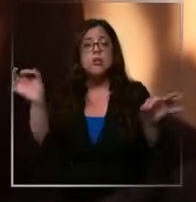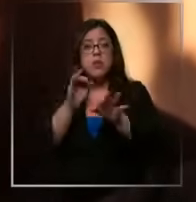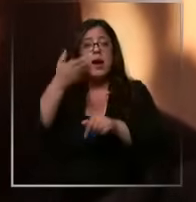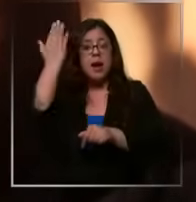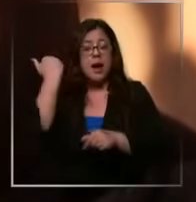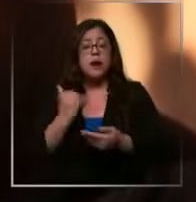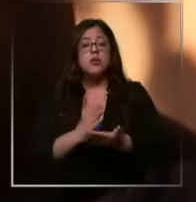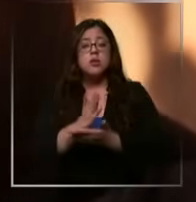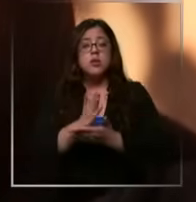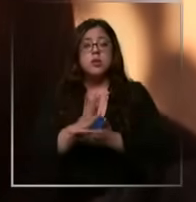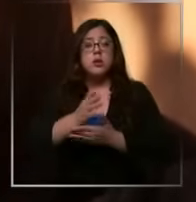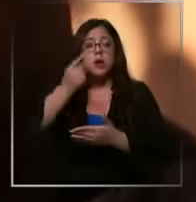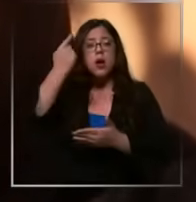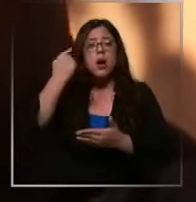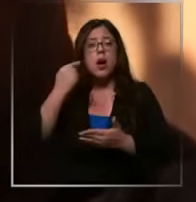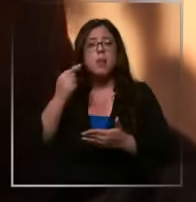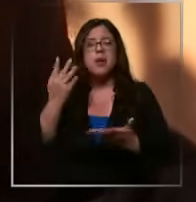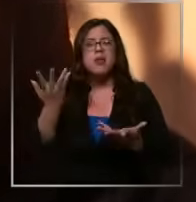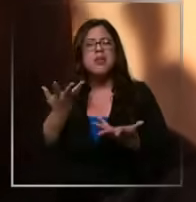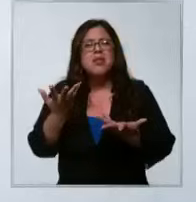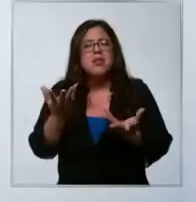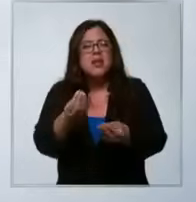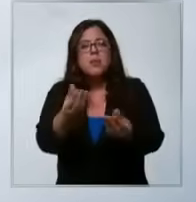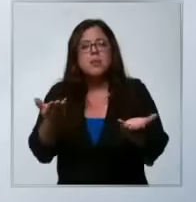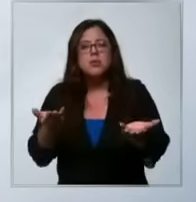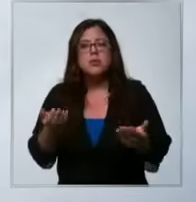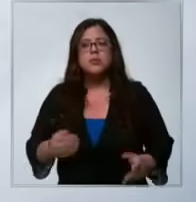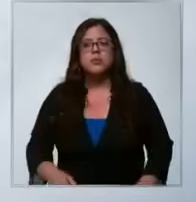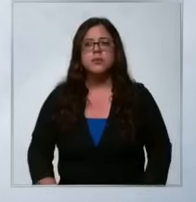un comienzo, pero ¿cómo llegó a este punto?